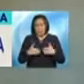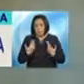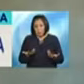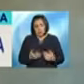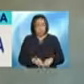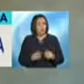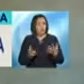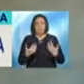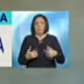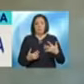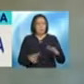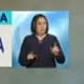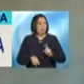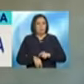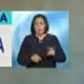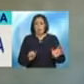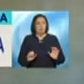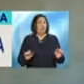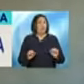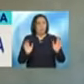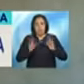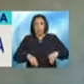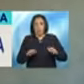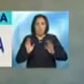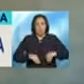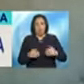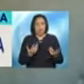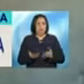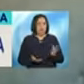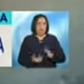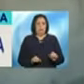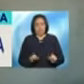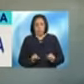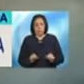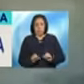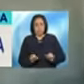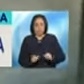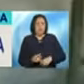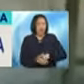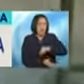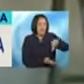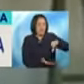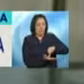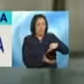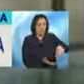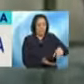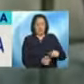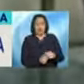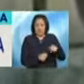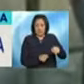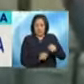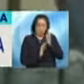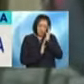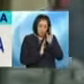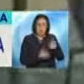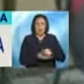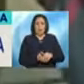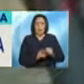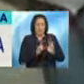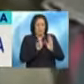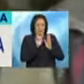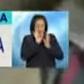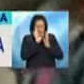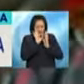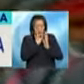miedo que en cualquier momento esto pueda colapsar porque la tierra sigue temblando. ¿Y qué es lo que hacen? Se van a Plaza de Armas y duermen ahí. Con menos 4 grados